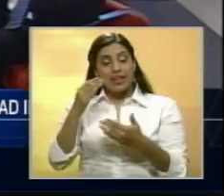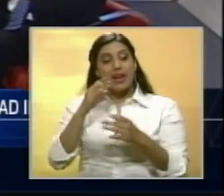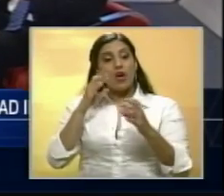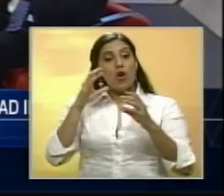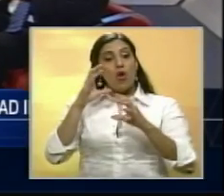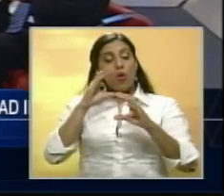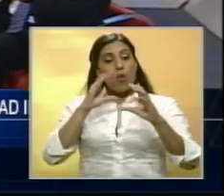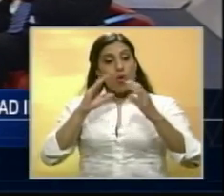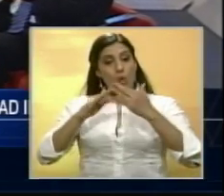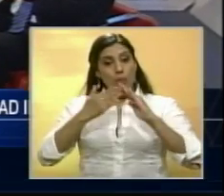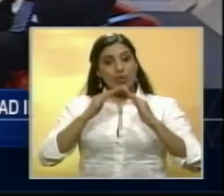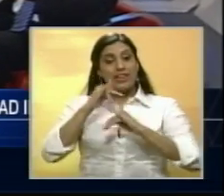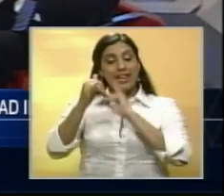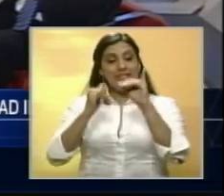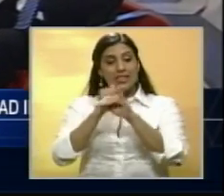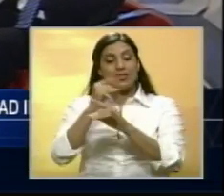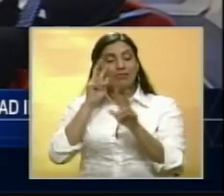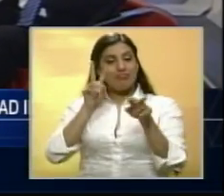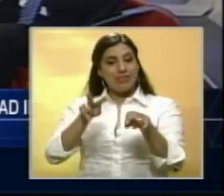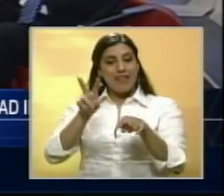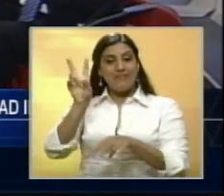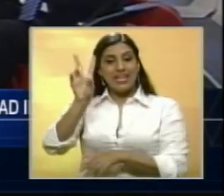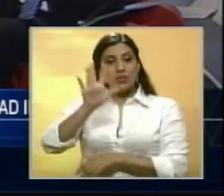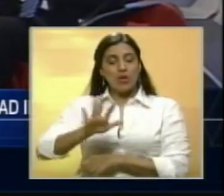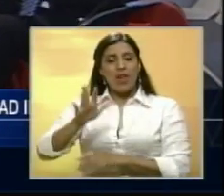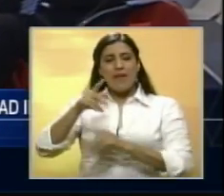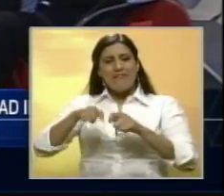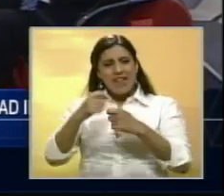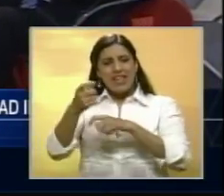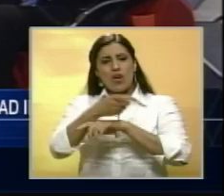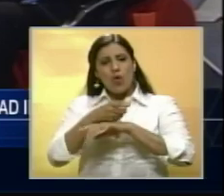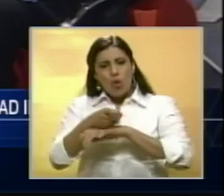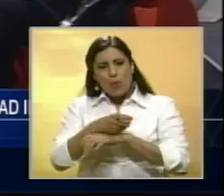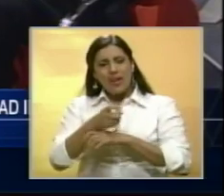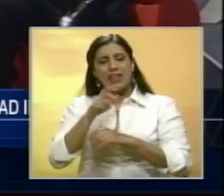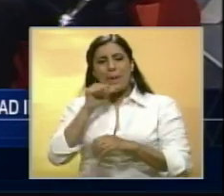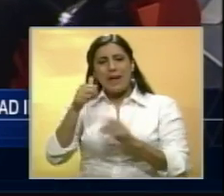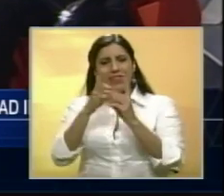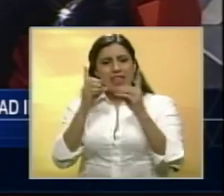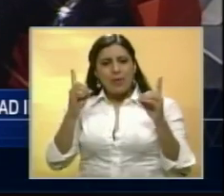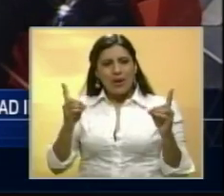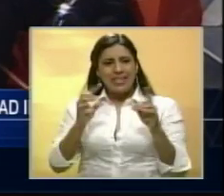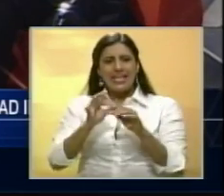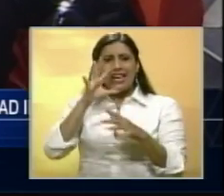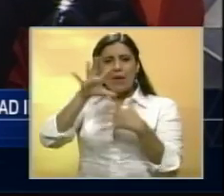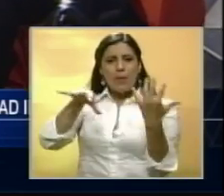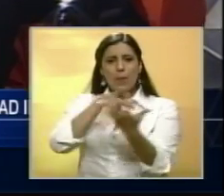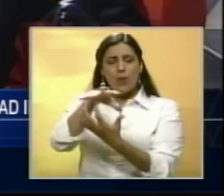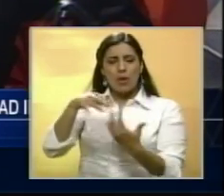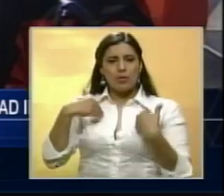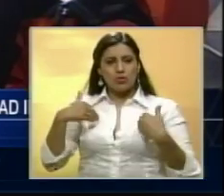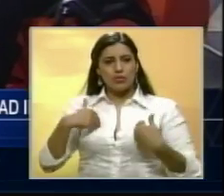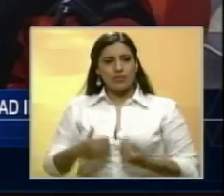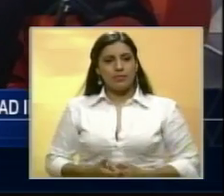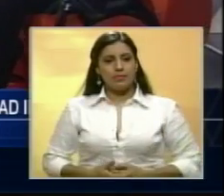comunidad internacional tiene puesta su mirada en Venezuela por las fallas de gobernabilidad, déficit democrático y grave crisis por la que